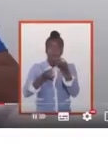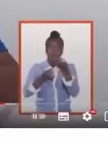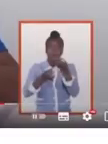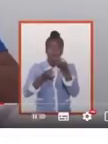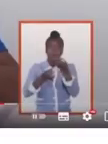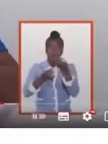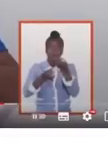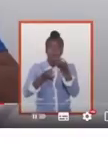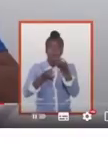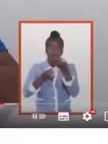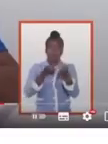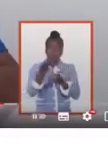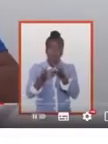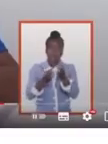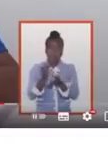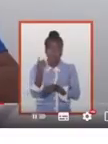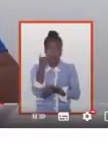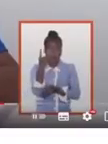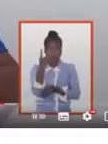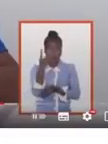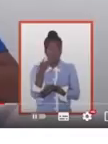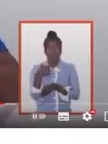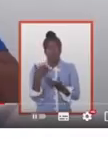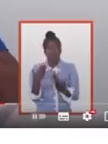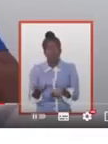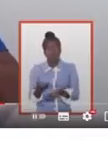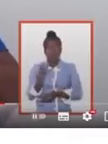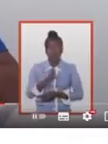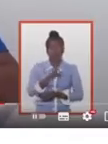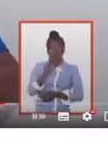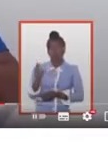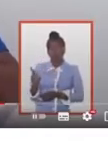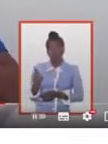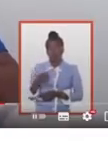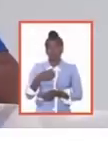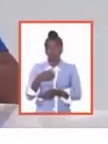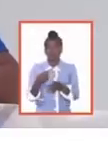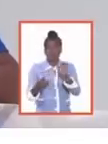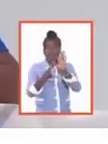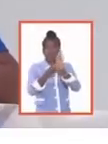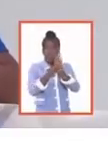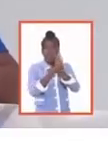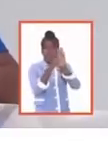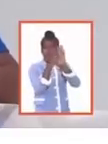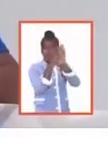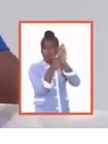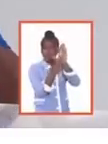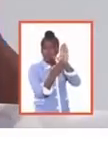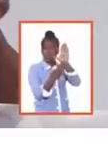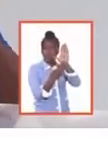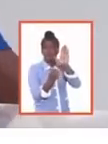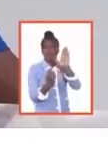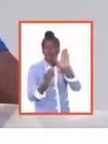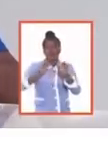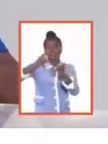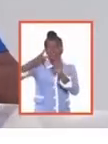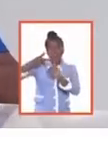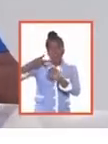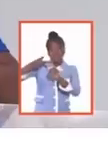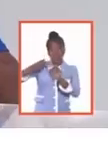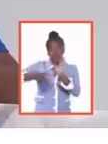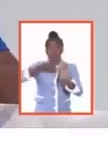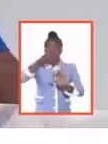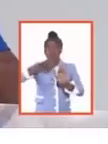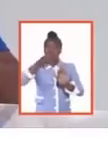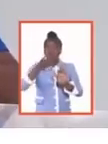un tintín más para que veas lo que dice. Nuestro cubano. También para explicarle a la gente cómo enseñar a votar, porque decía algo